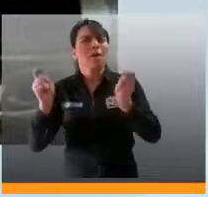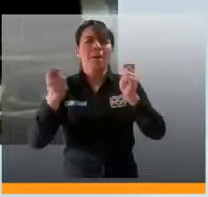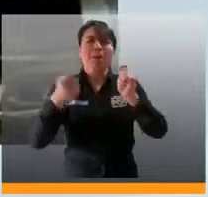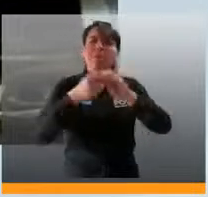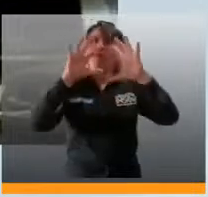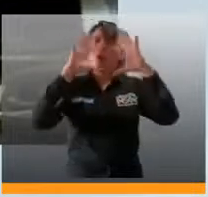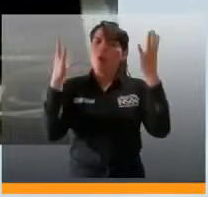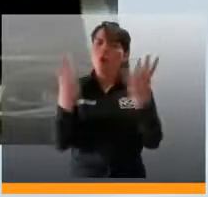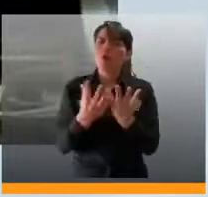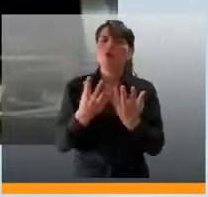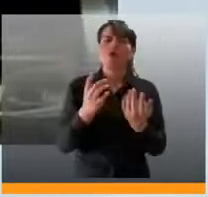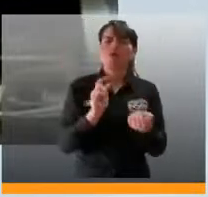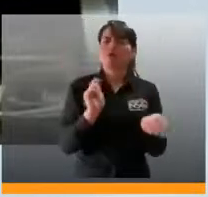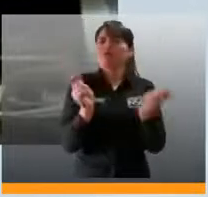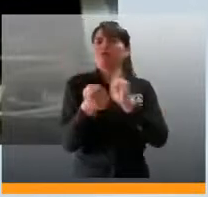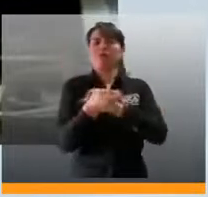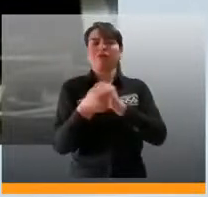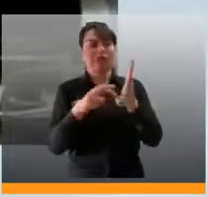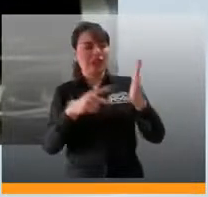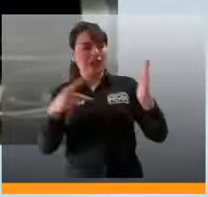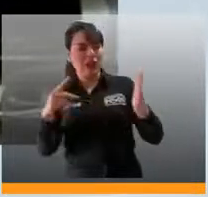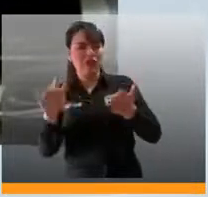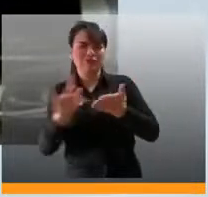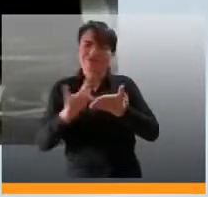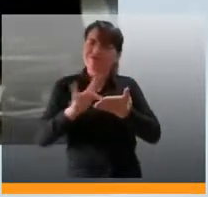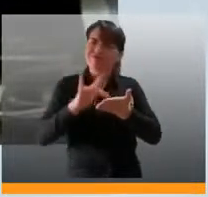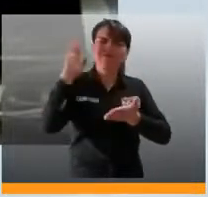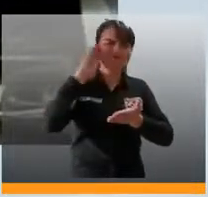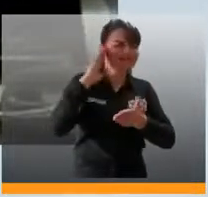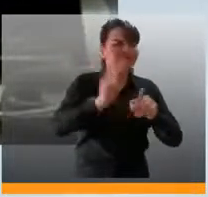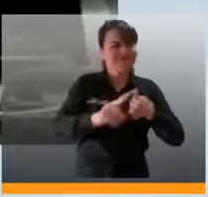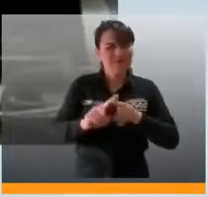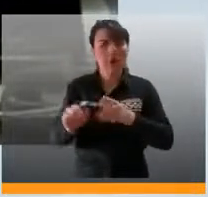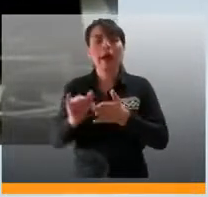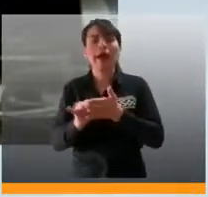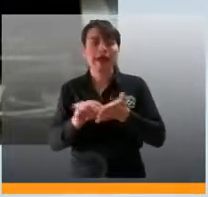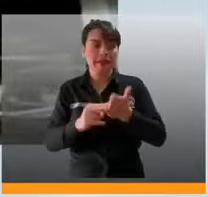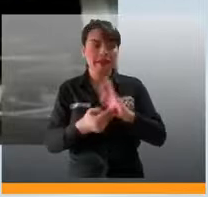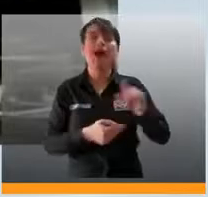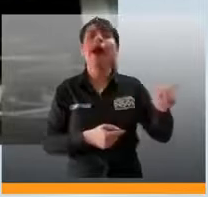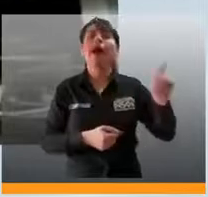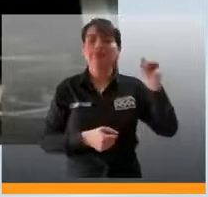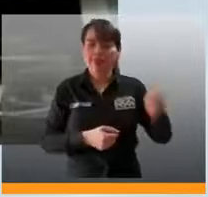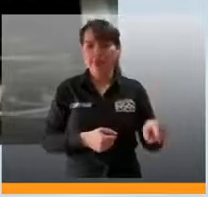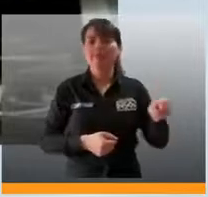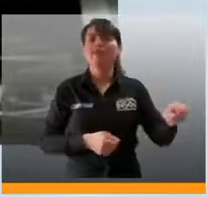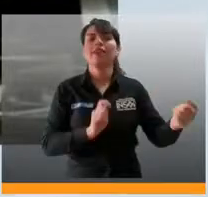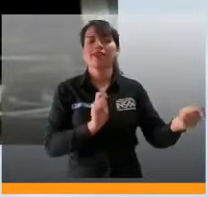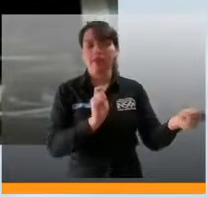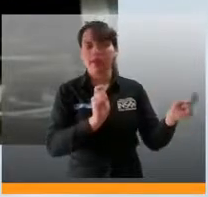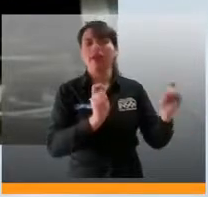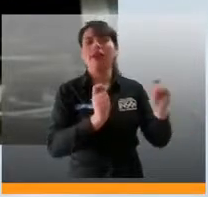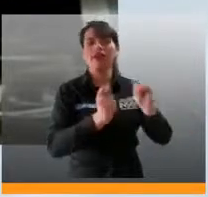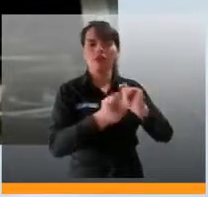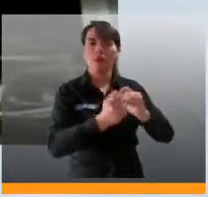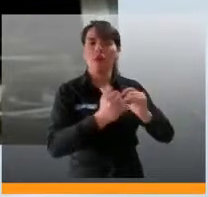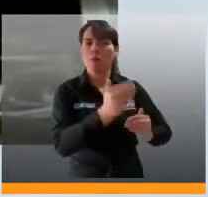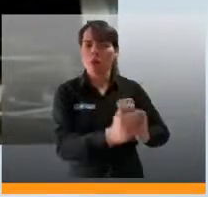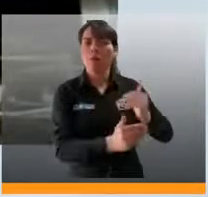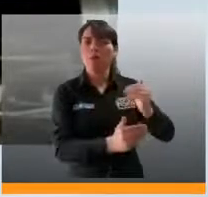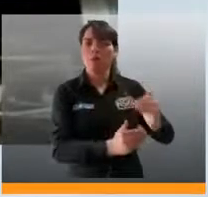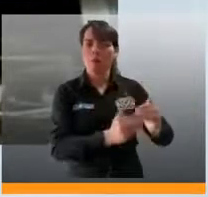revolución digital. Entonces, los modelos de evaluación deben tener una transformación sustancial. Entonces, esto